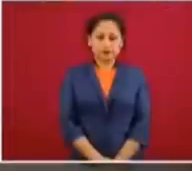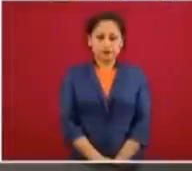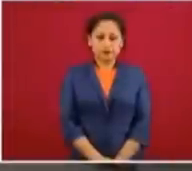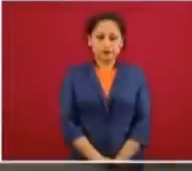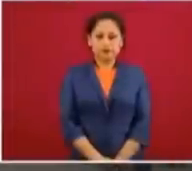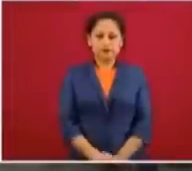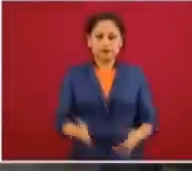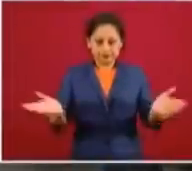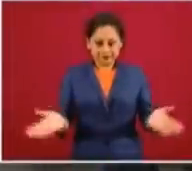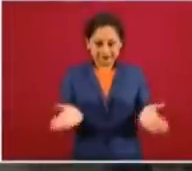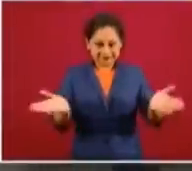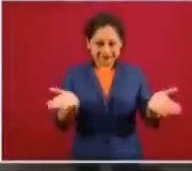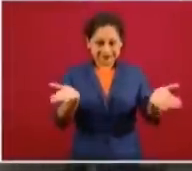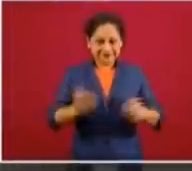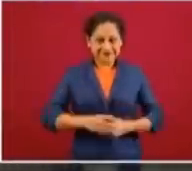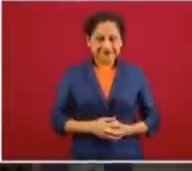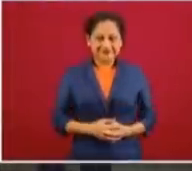¡Ánimo!